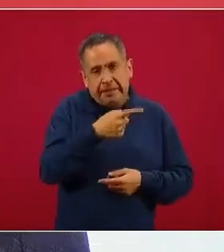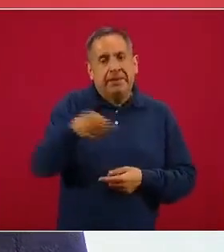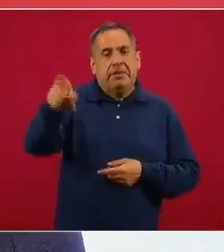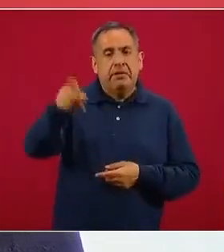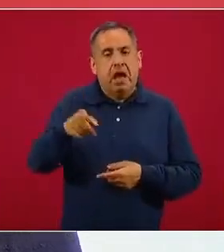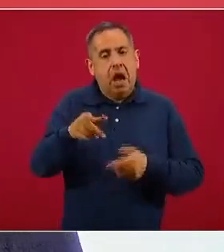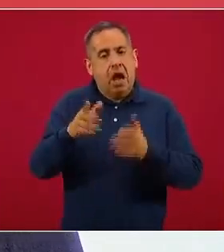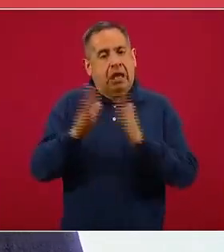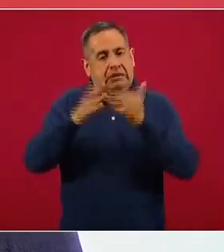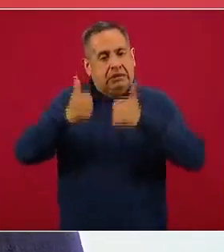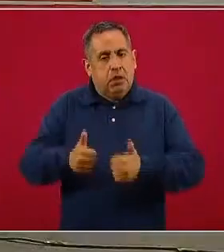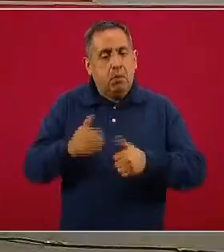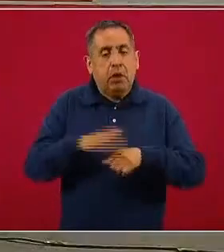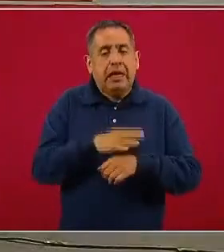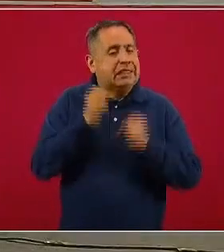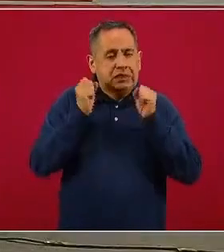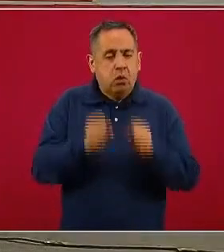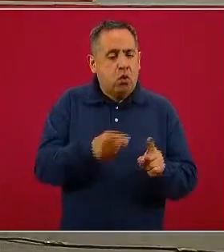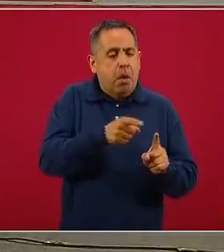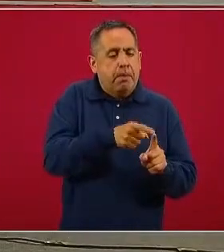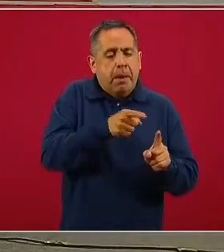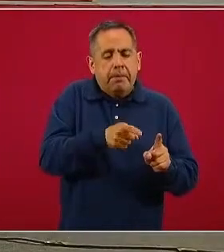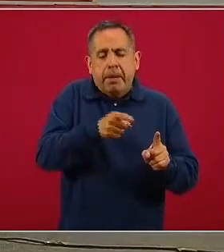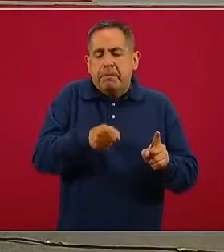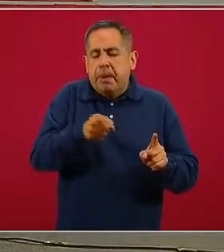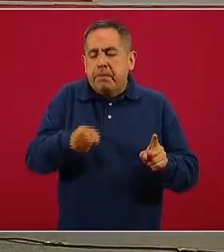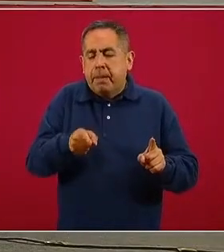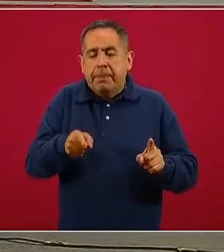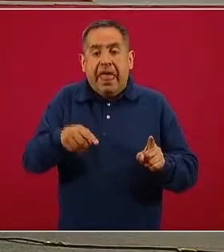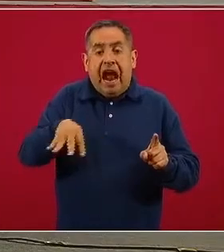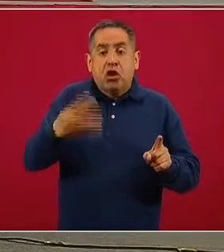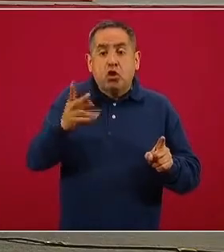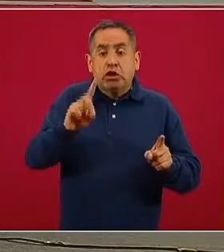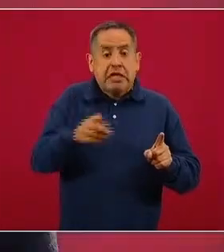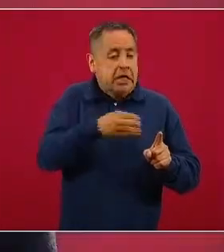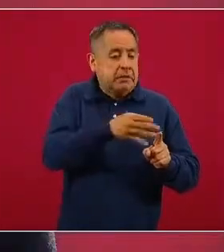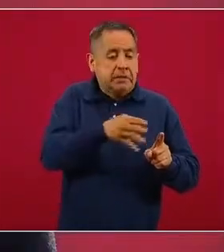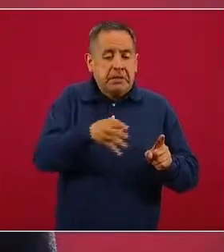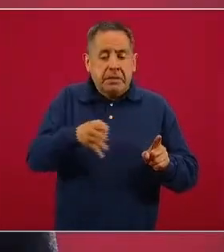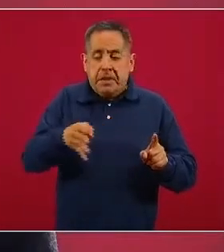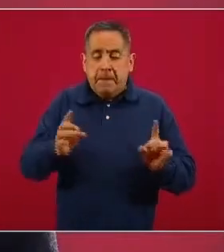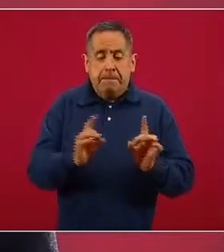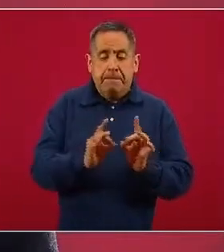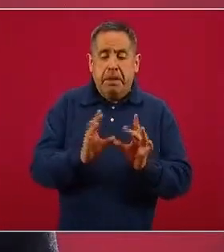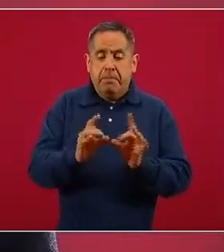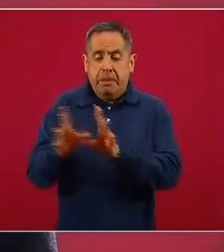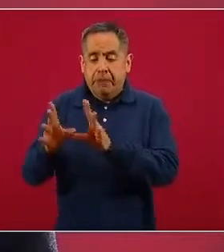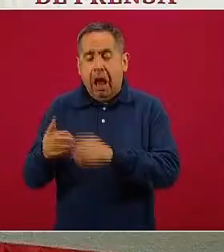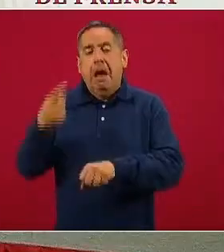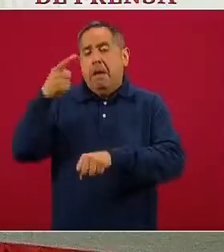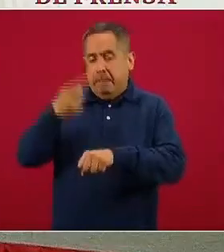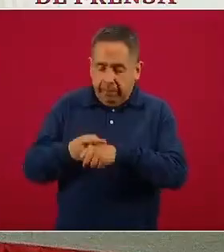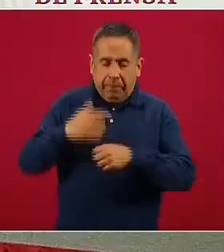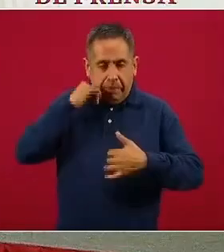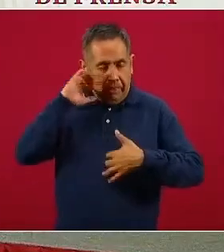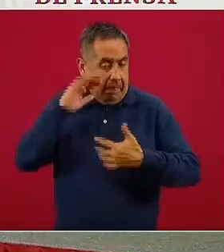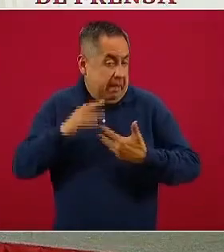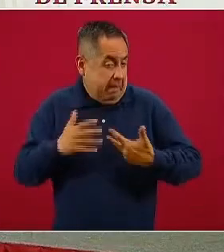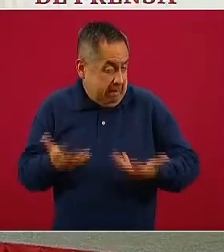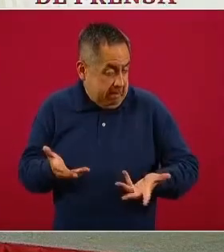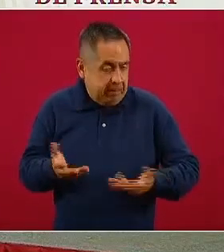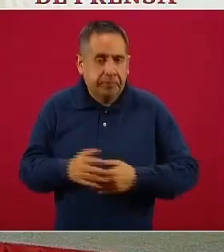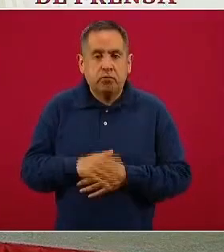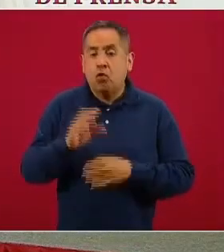los siguientes 14 días pudiera desarrollar signos y síntomas y por lo tanto convertirse en un caso. Ahora,